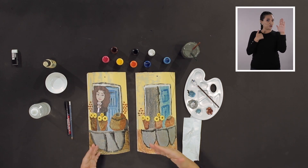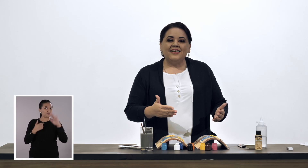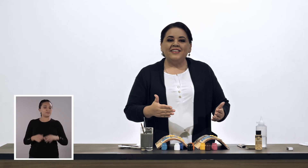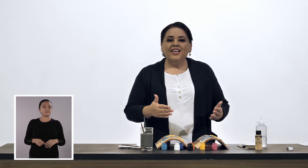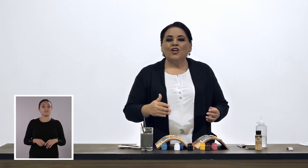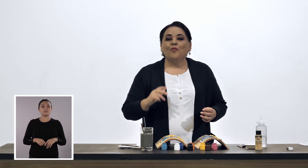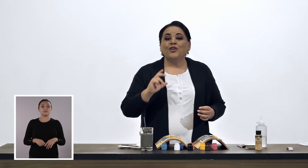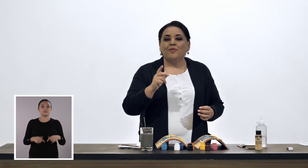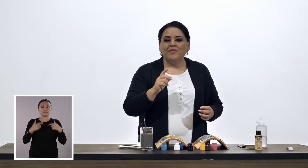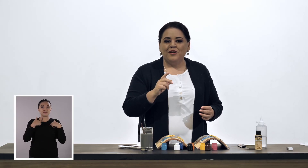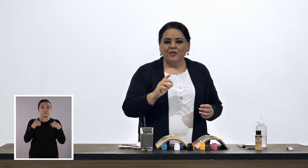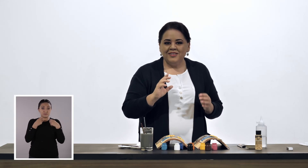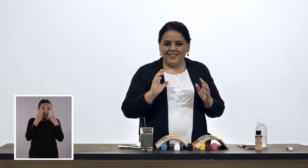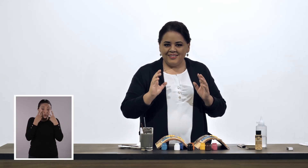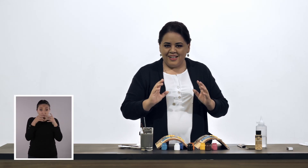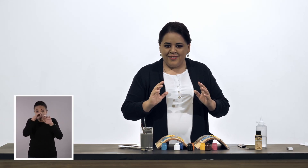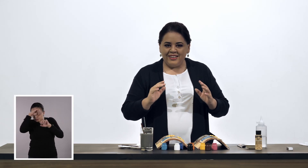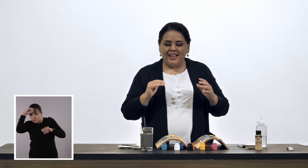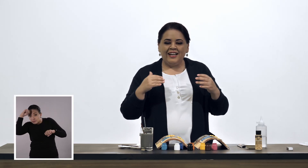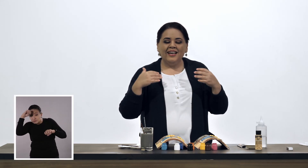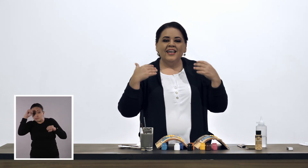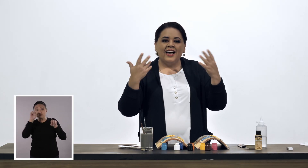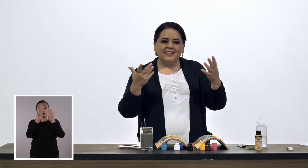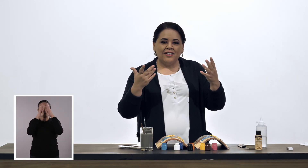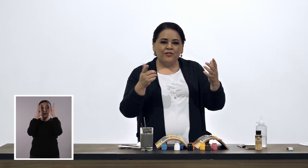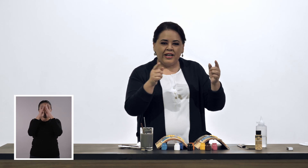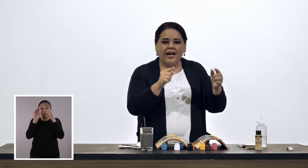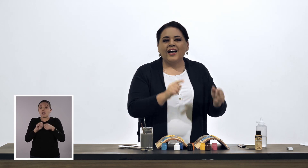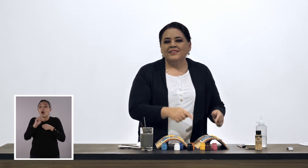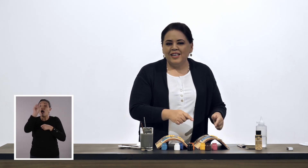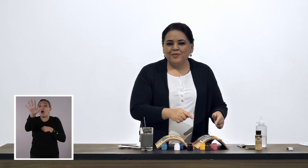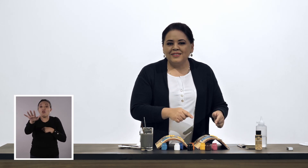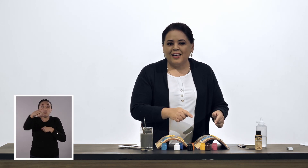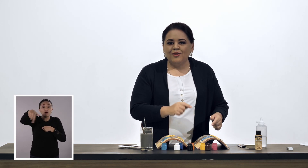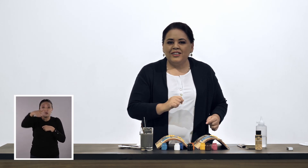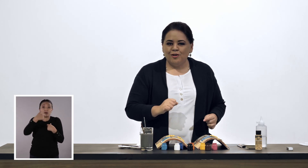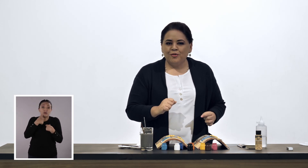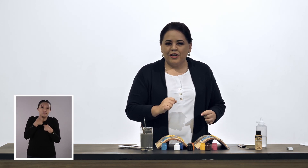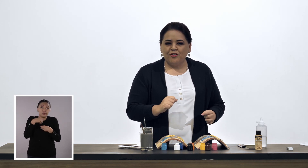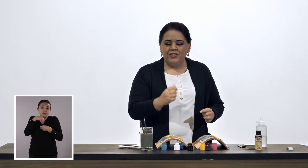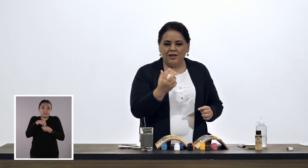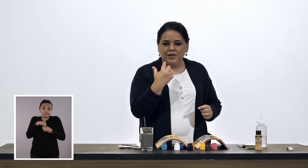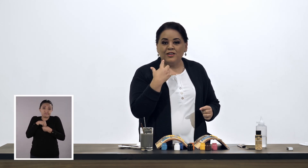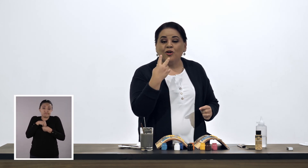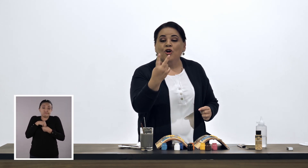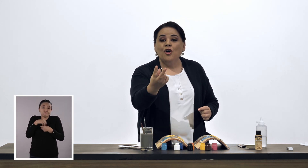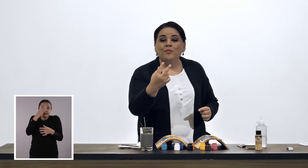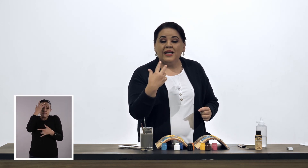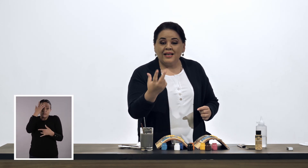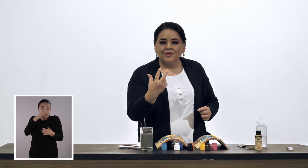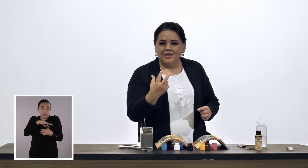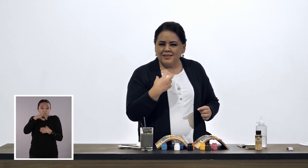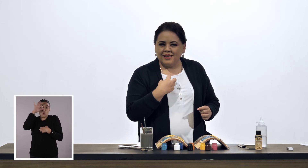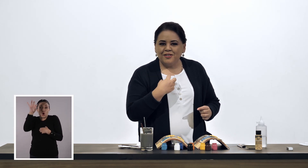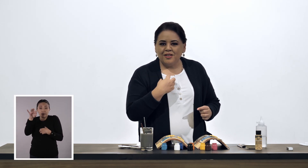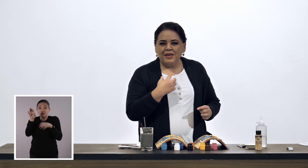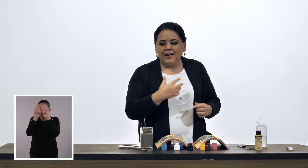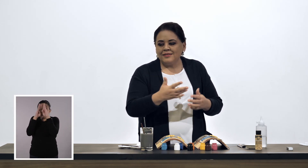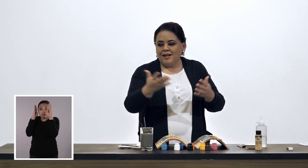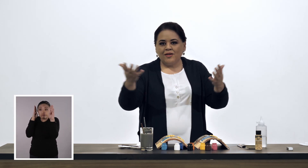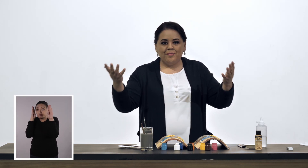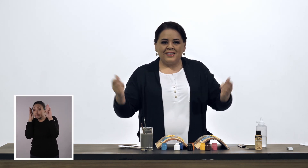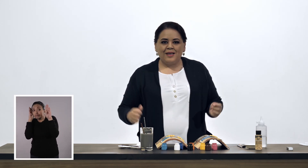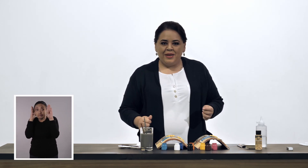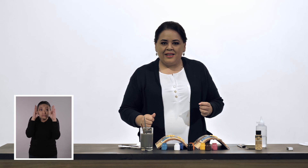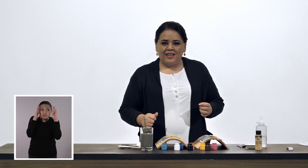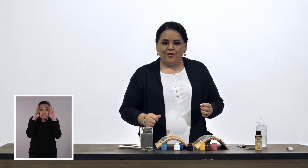yo. Es así como yo me miro desde la ventana hacia afuera. Así he pasado el tiempo de confinamiento, mirando desde dentro de